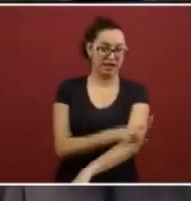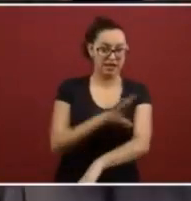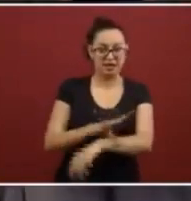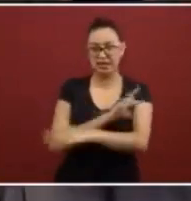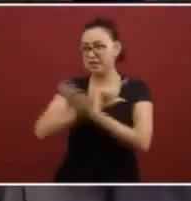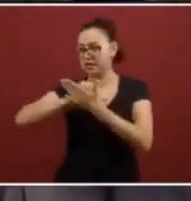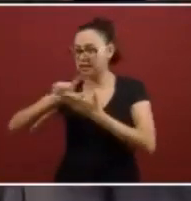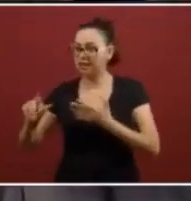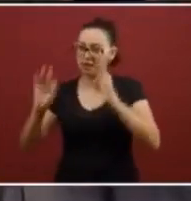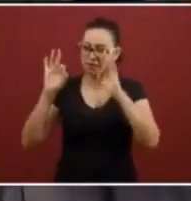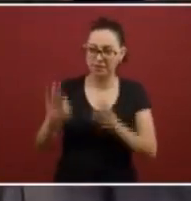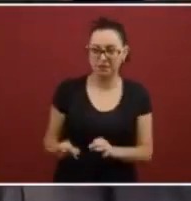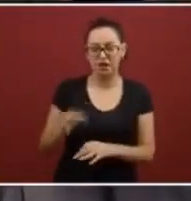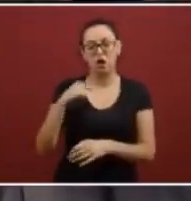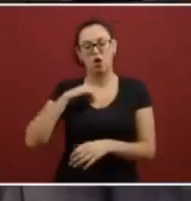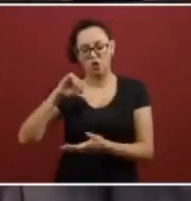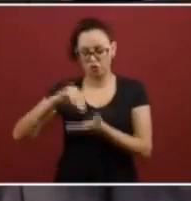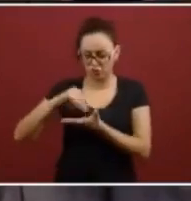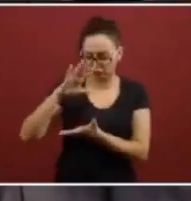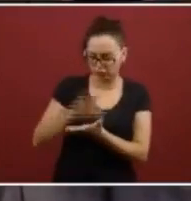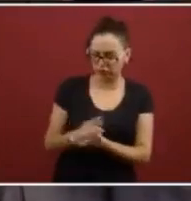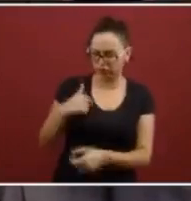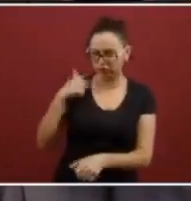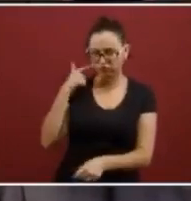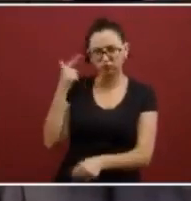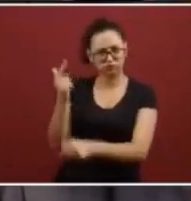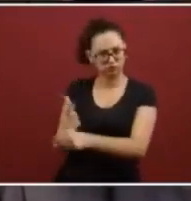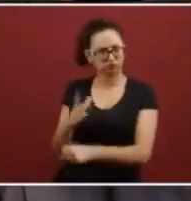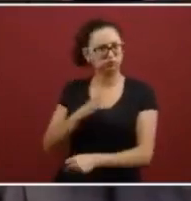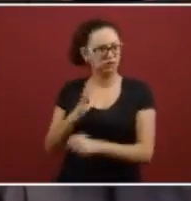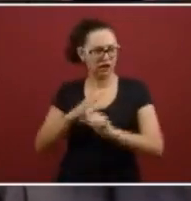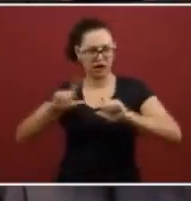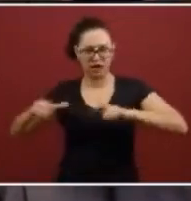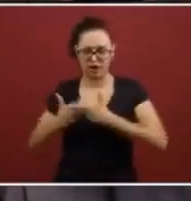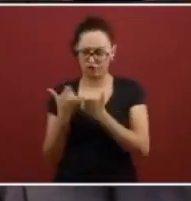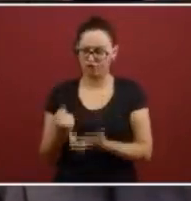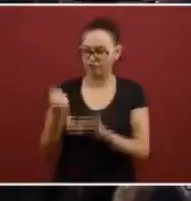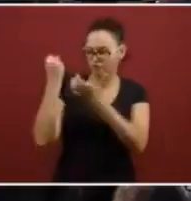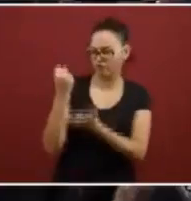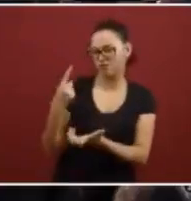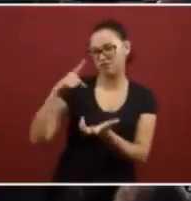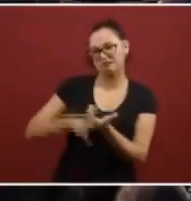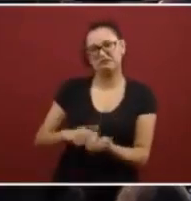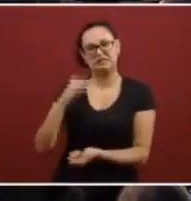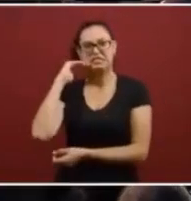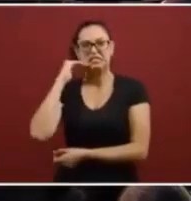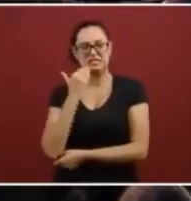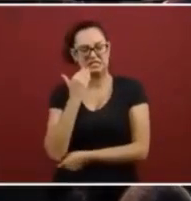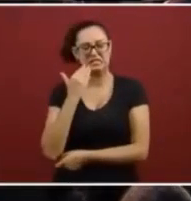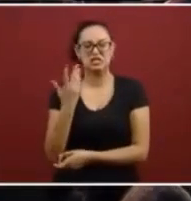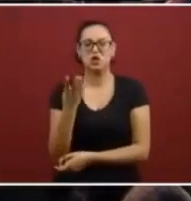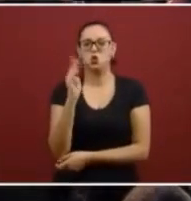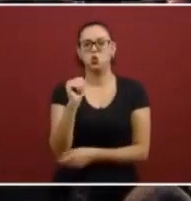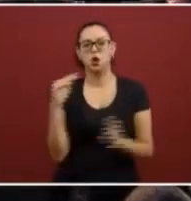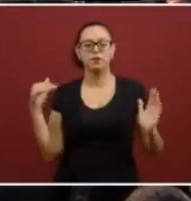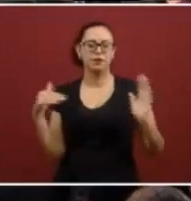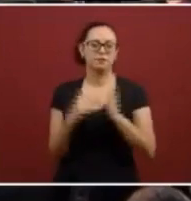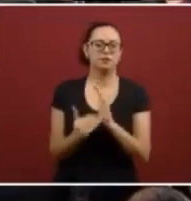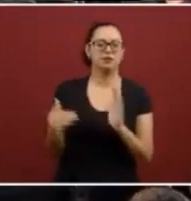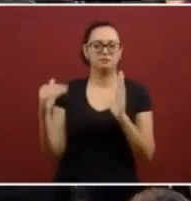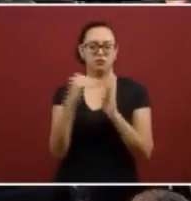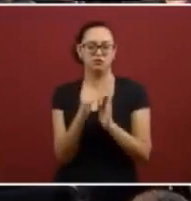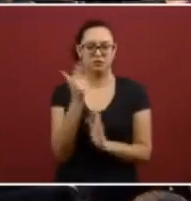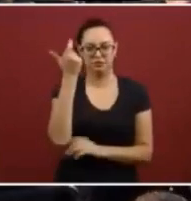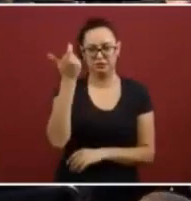Hoy and documentamos clean air. la existencia de este fondo And e they're irregularidades por al menos 9,000 They're millones de